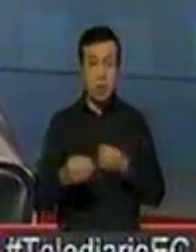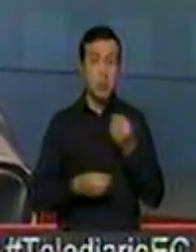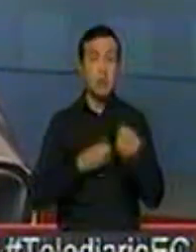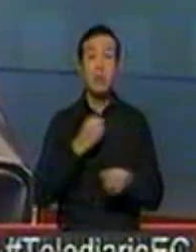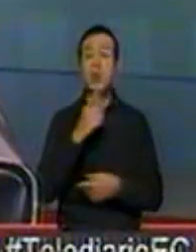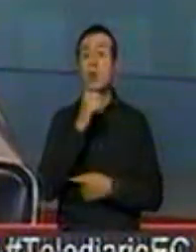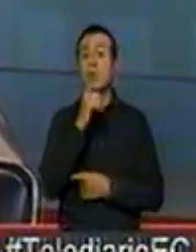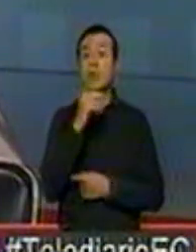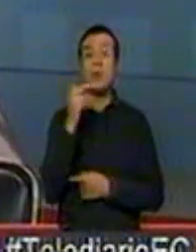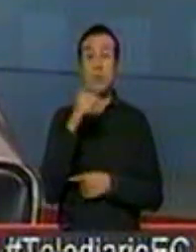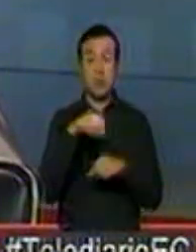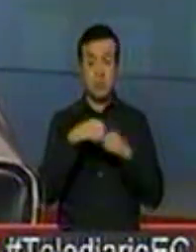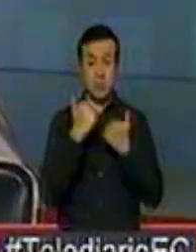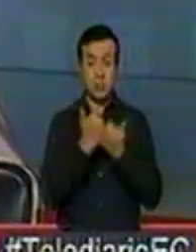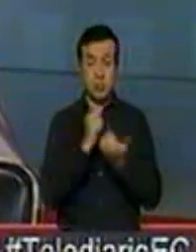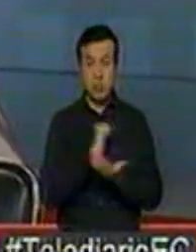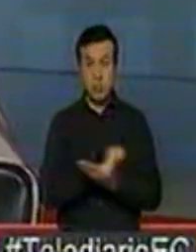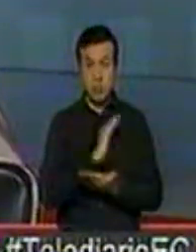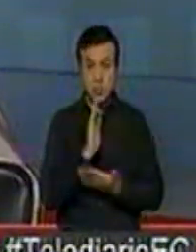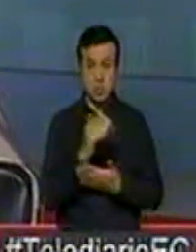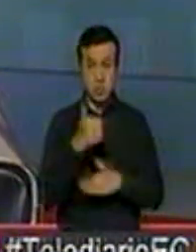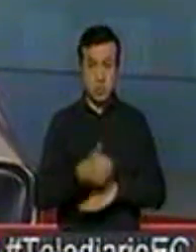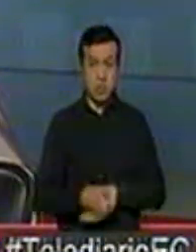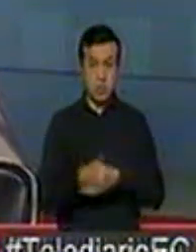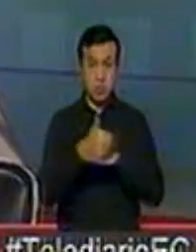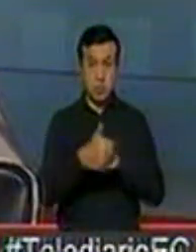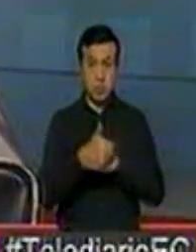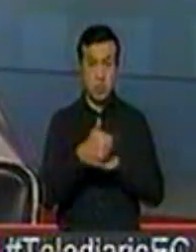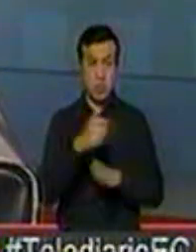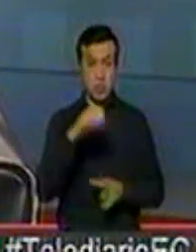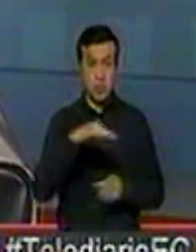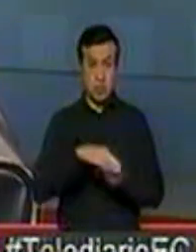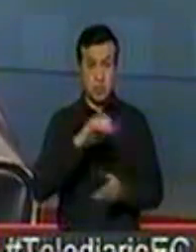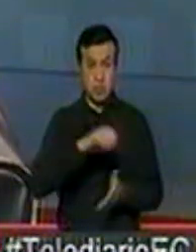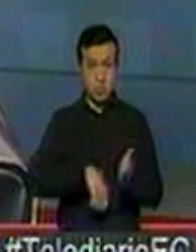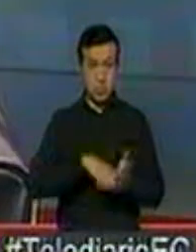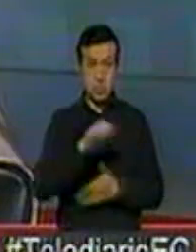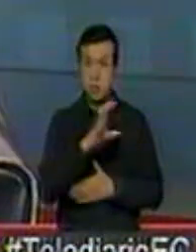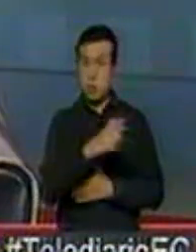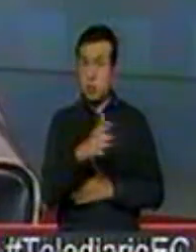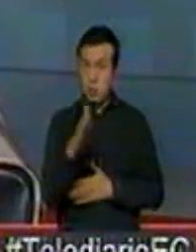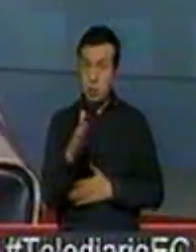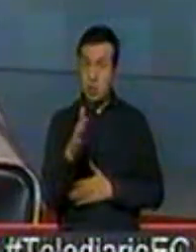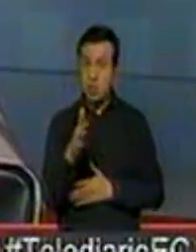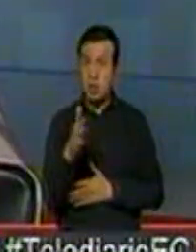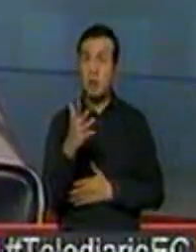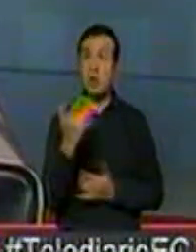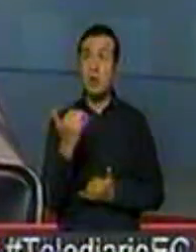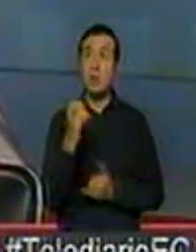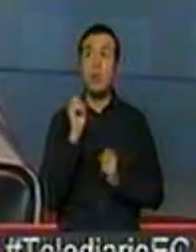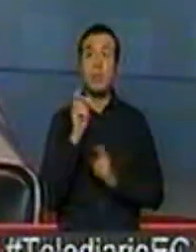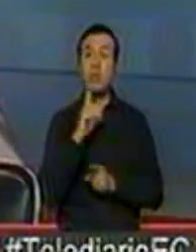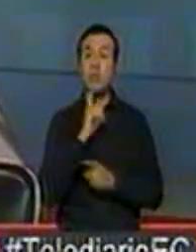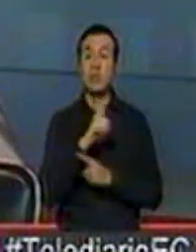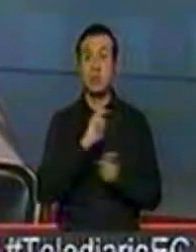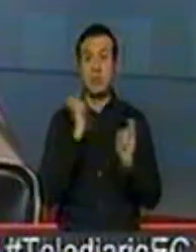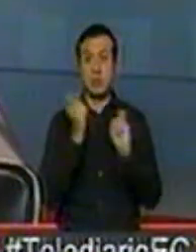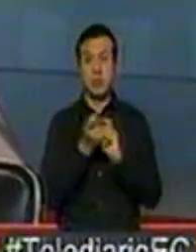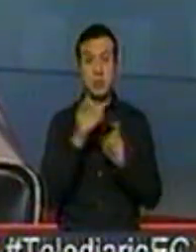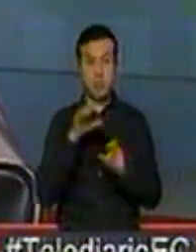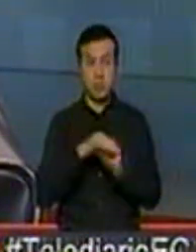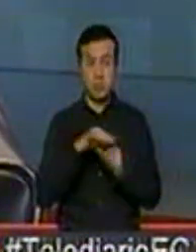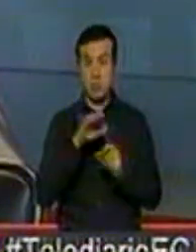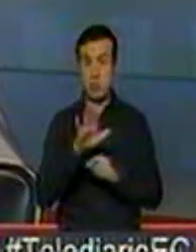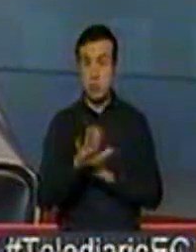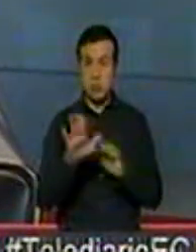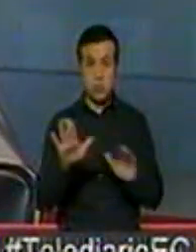parte de la Asamblea Nacional son autoridades que no son electas popularmente, y pues en esta oportunidad se cambió a elección popular, pero no